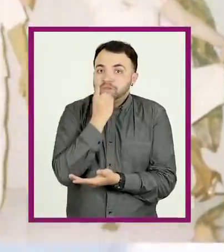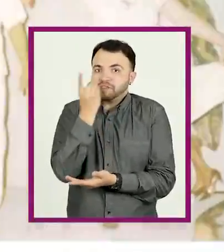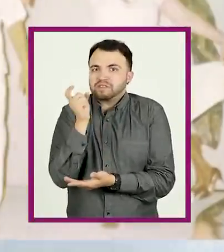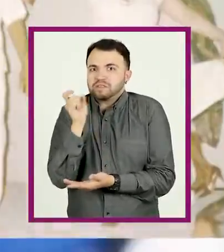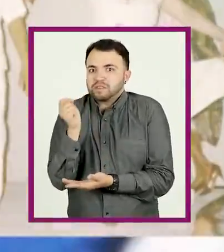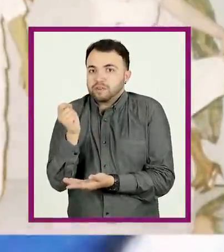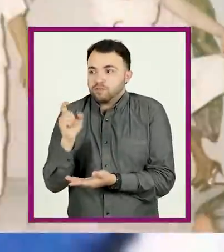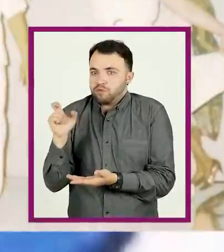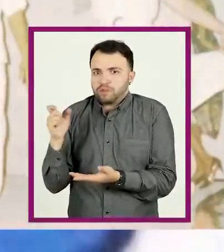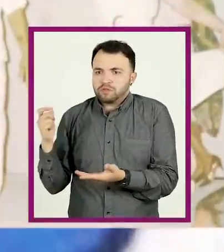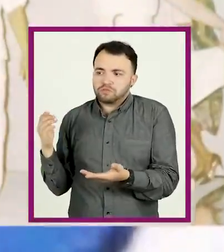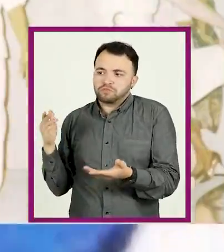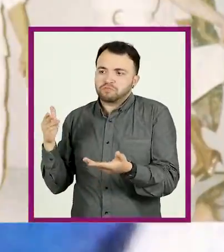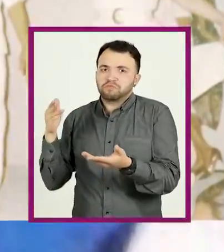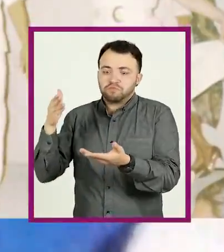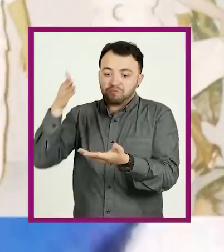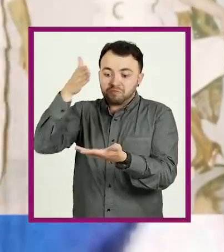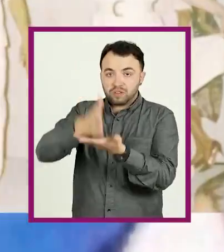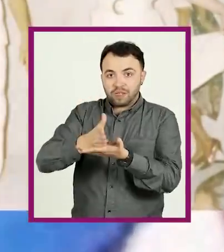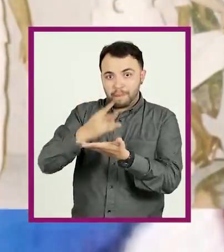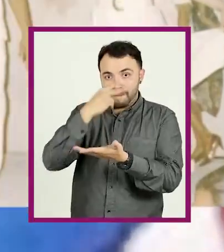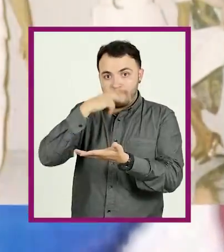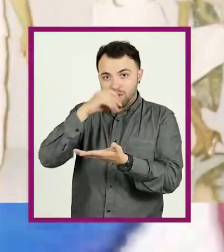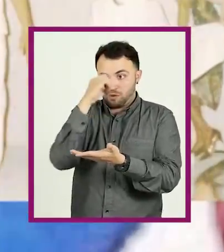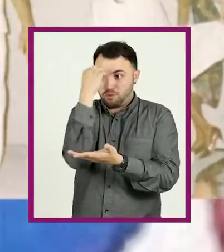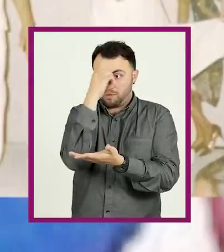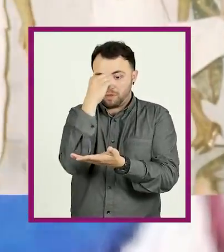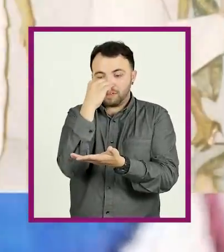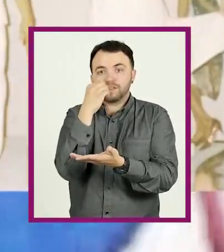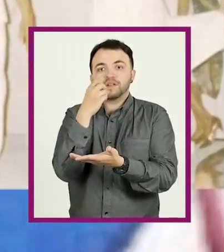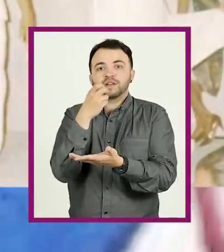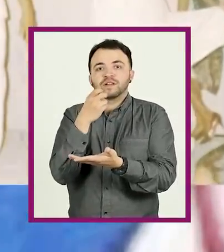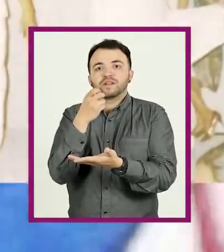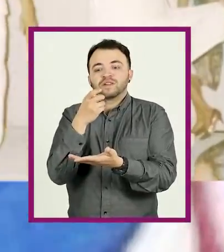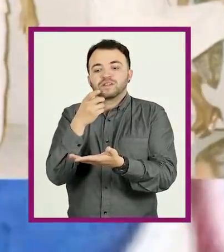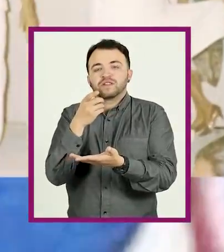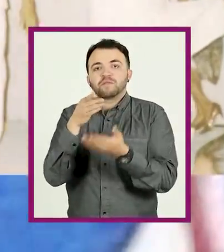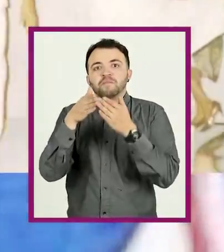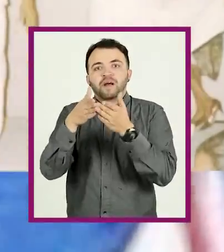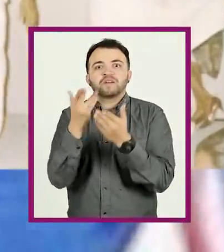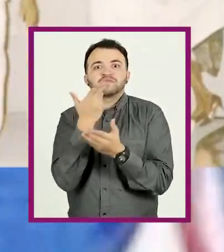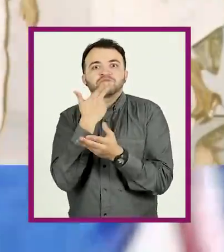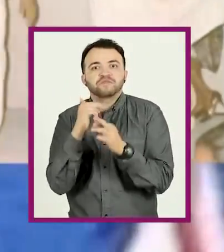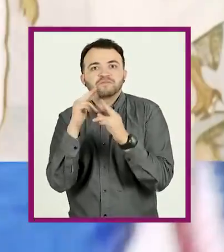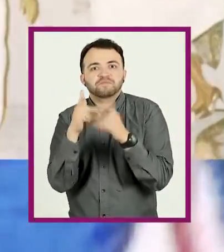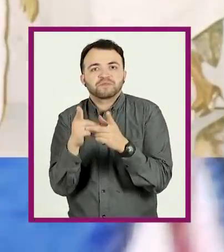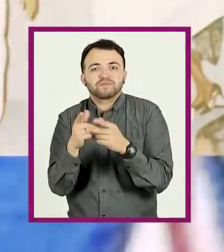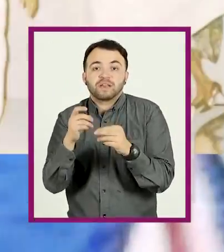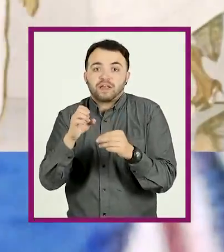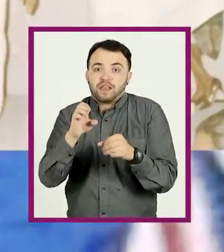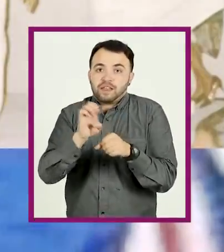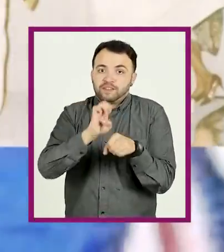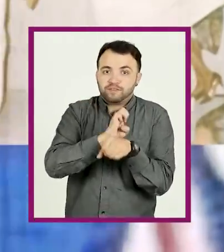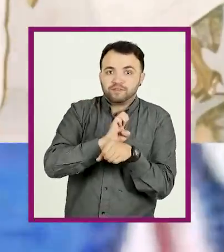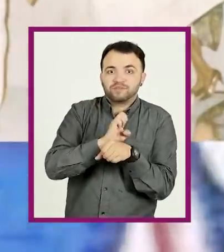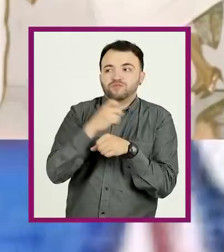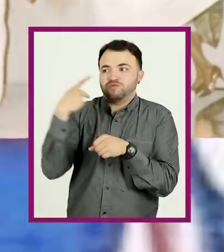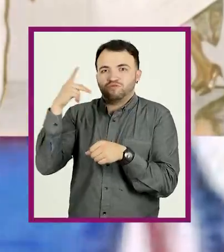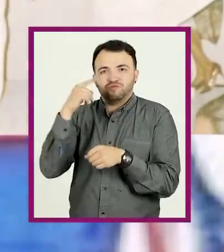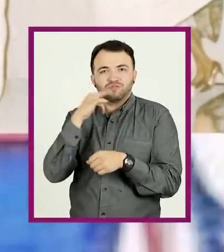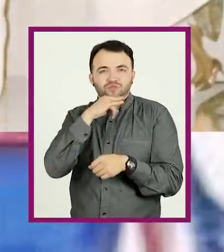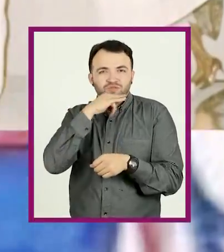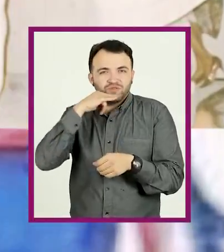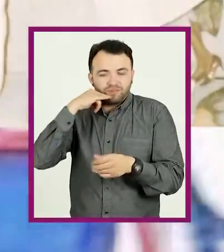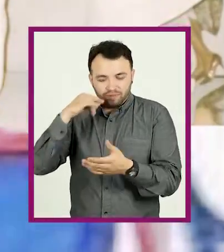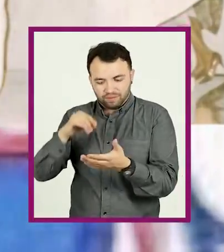varado una vez y algunos de los músicos a bordo chilenos se bajaron y empezaron a tocar música con los locales,